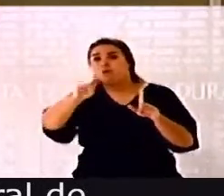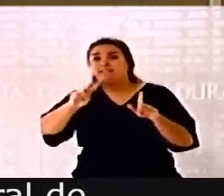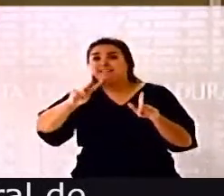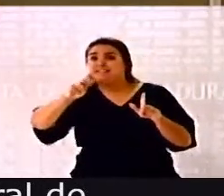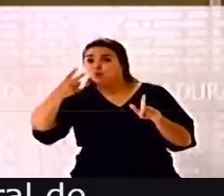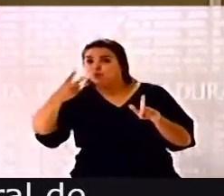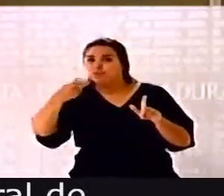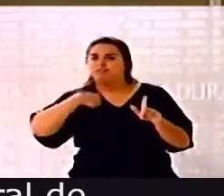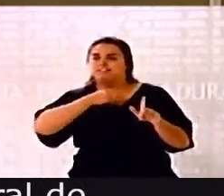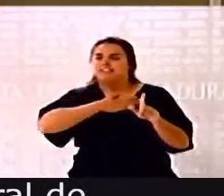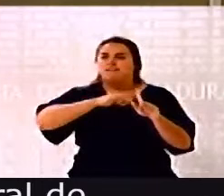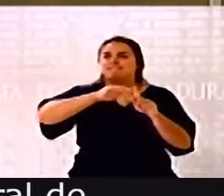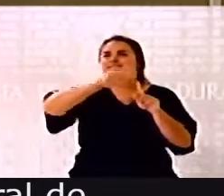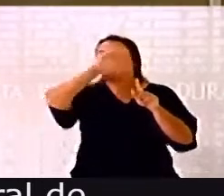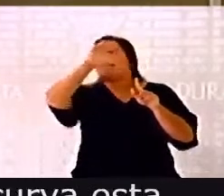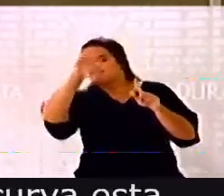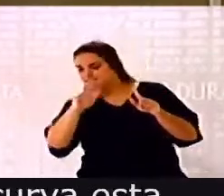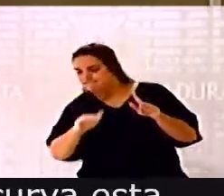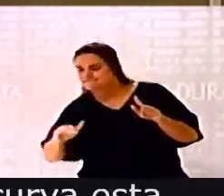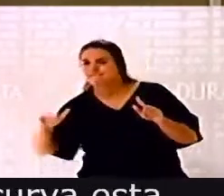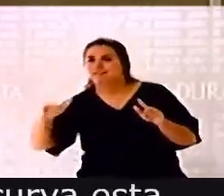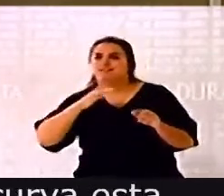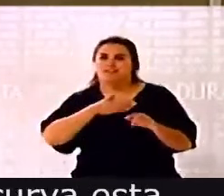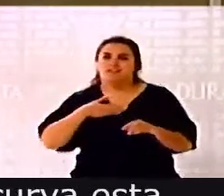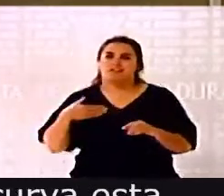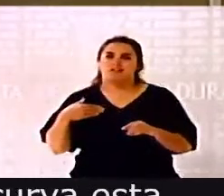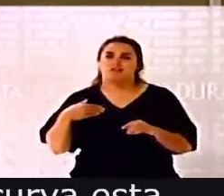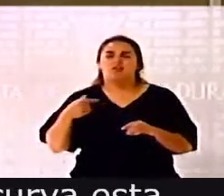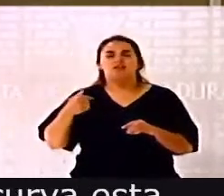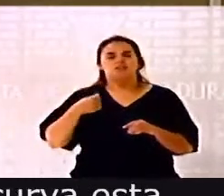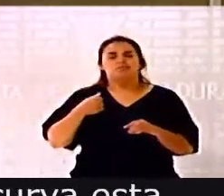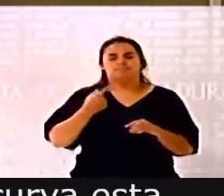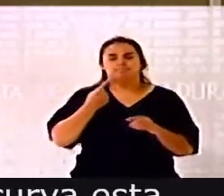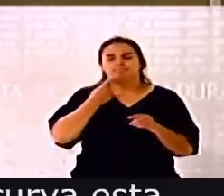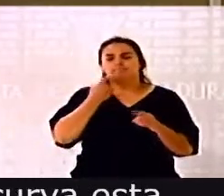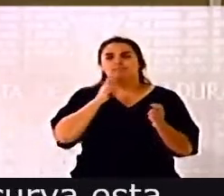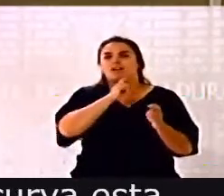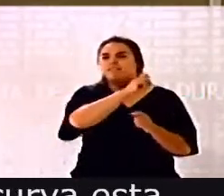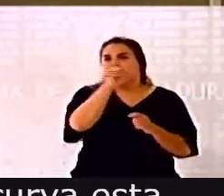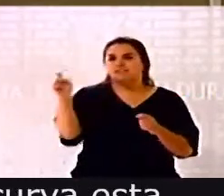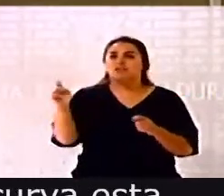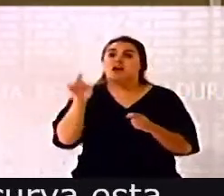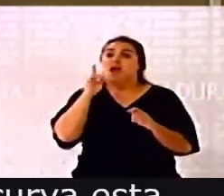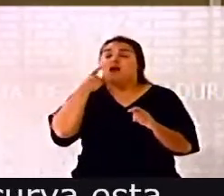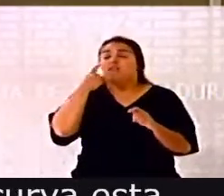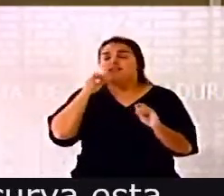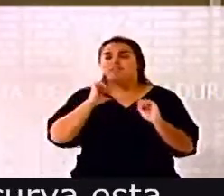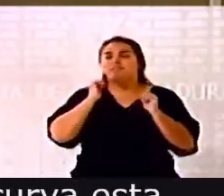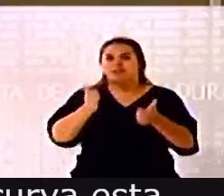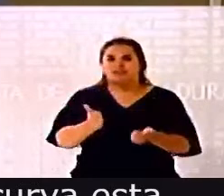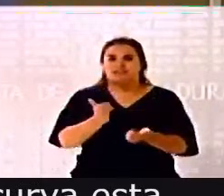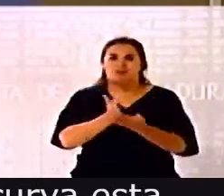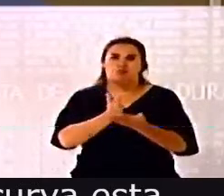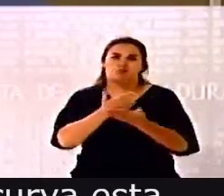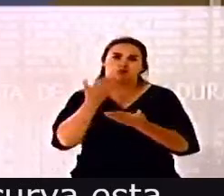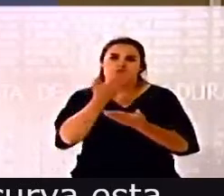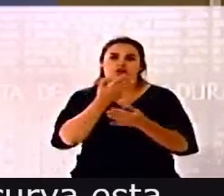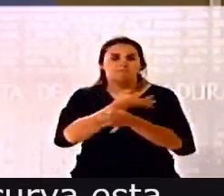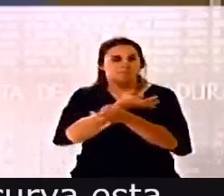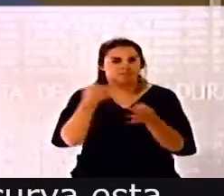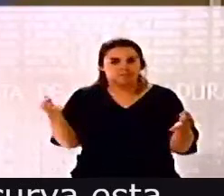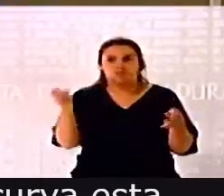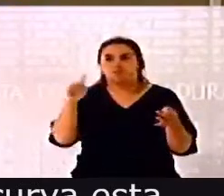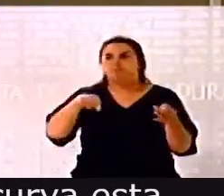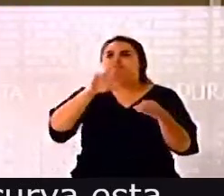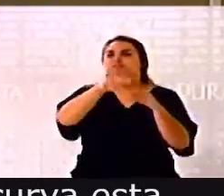curva, un llamamiento a que seamos capaces de comenzar el curso escolar de forma adecuada y un